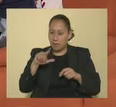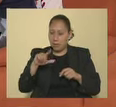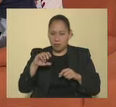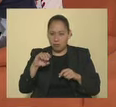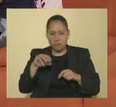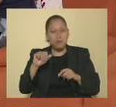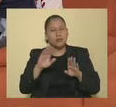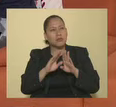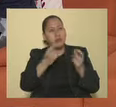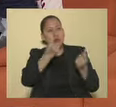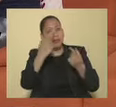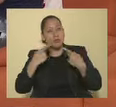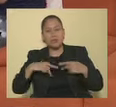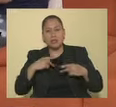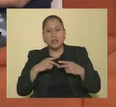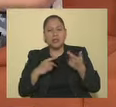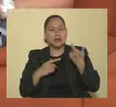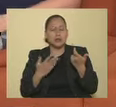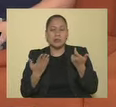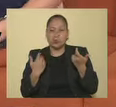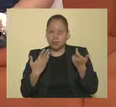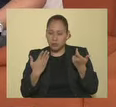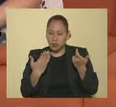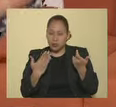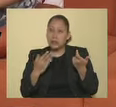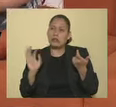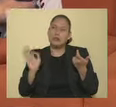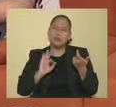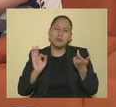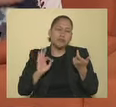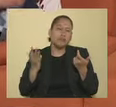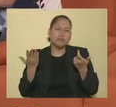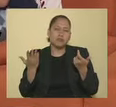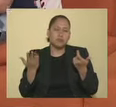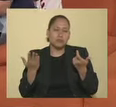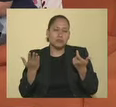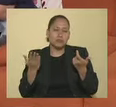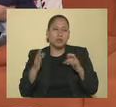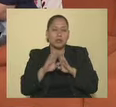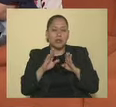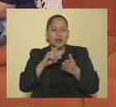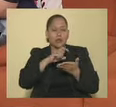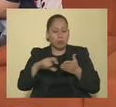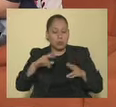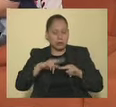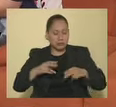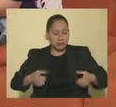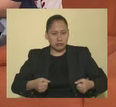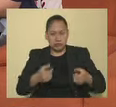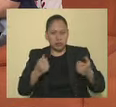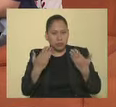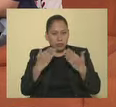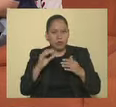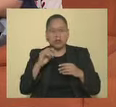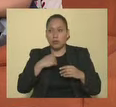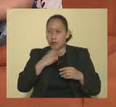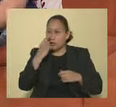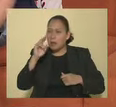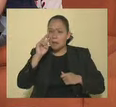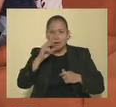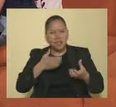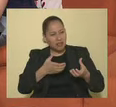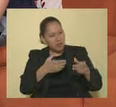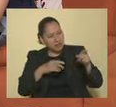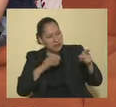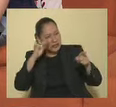mucha gente que pues no tiene los medios. No sé, por ejemplo, no tiene para comprar una silla de ruedas y te comenté que yo vi en la calle a